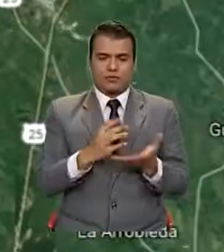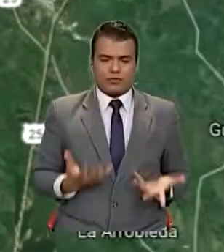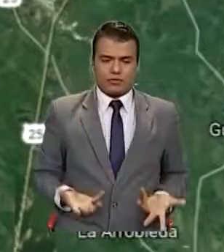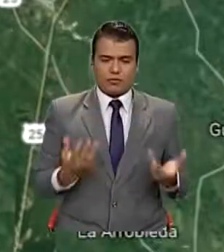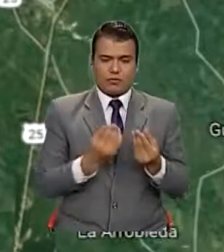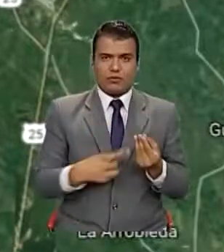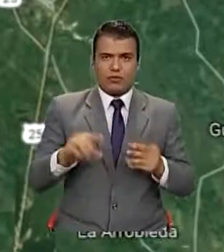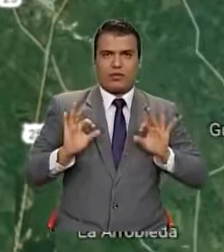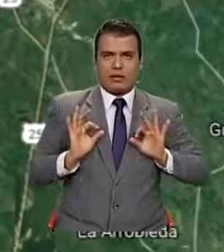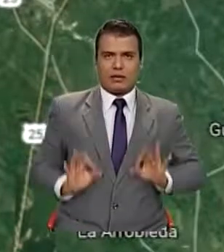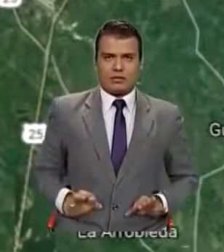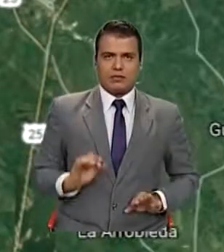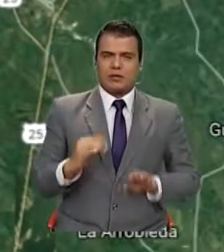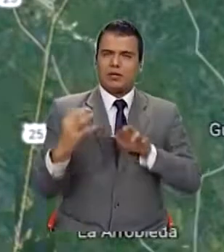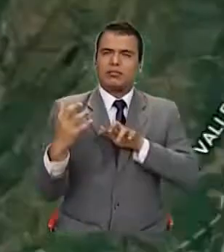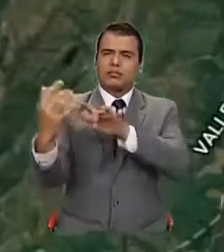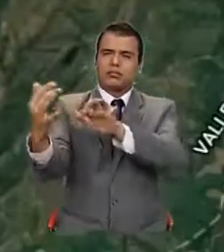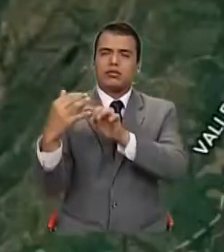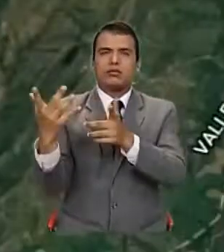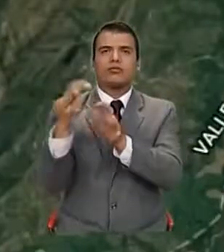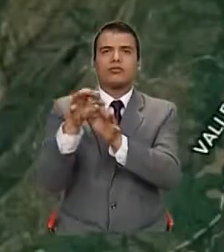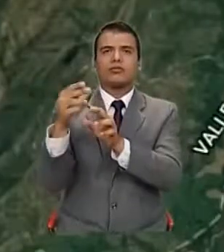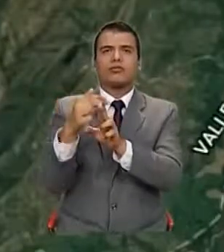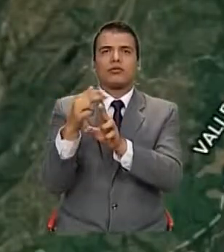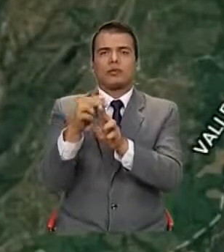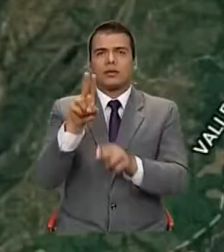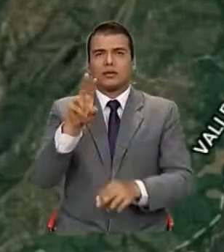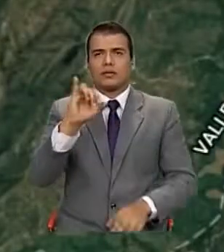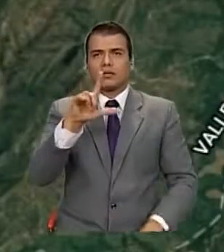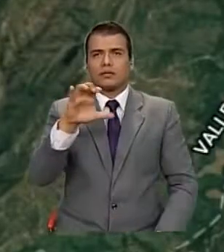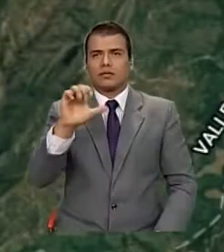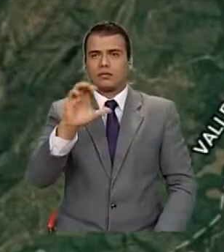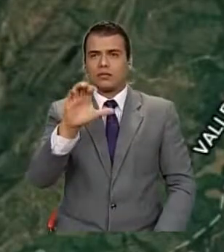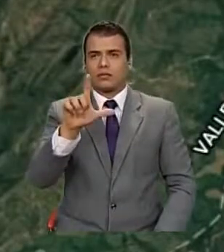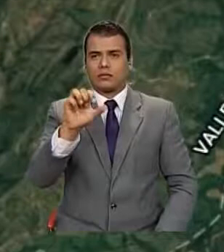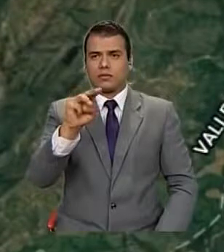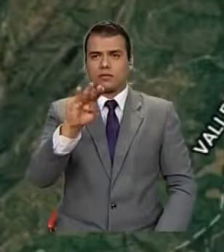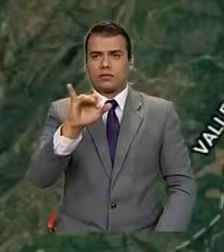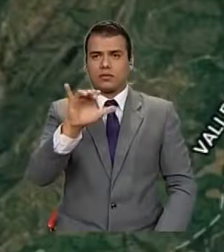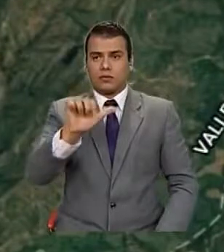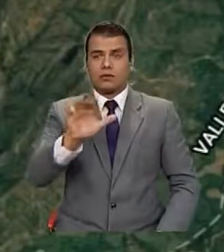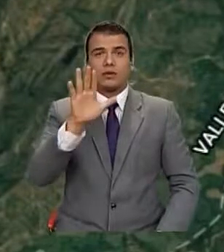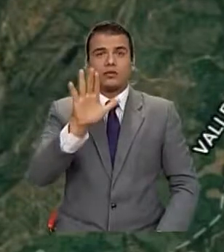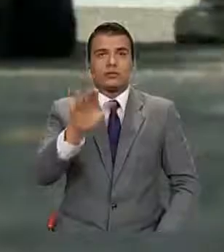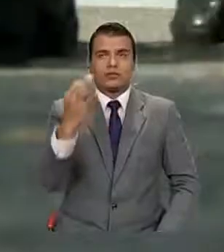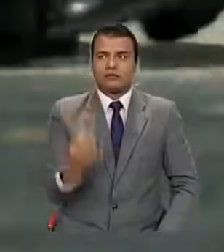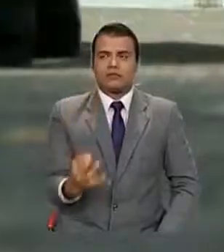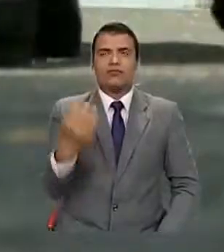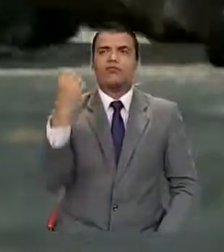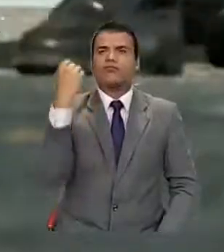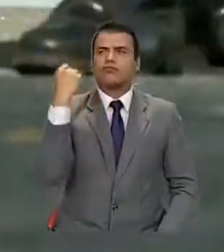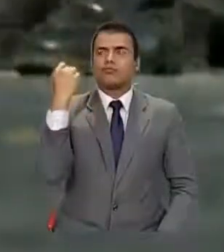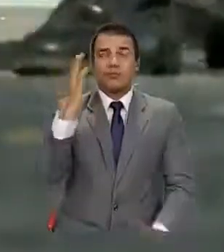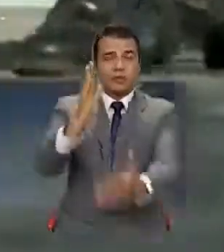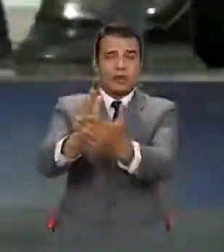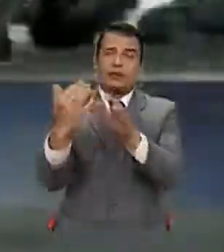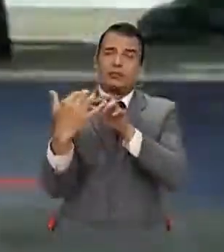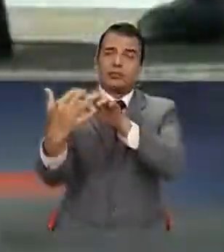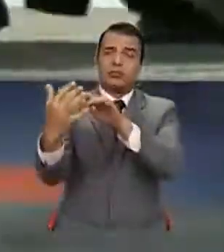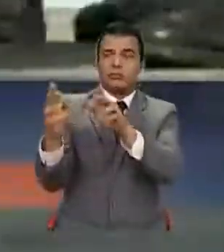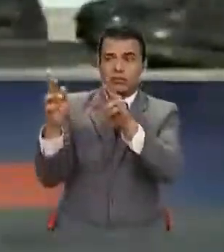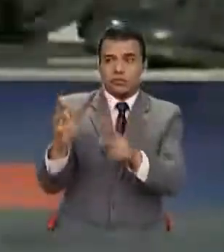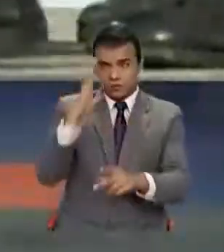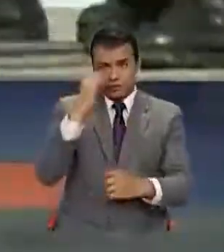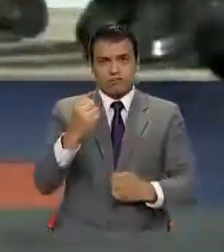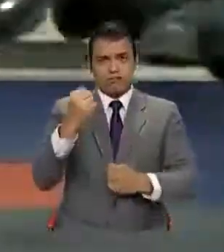fueron dos los ataques que se registraron en el sector La Liberia, zona rural de Jamundí Valle del Cauca en las últimas horas. En uno de ellos, el soldado